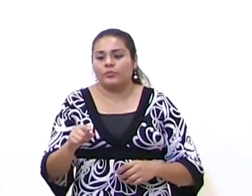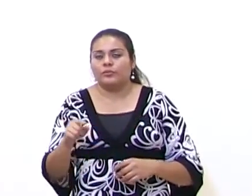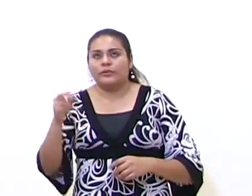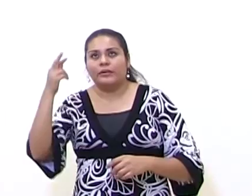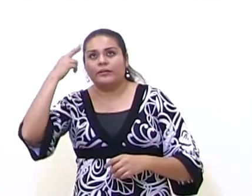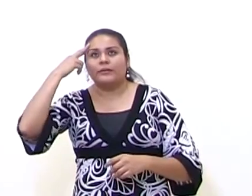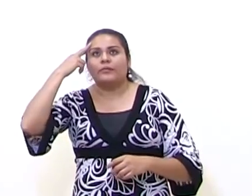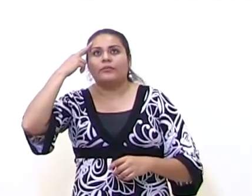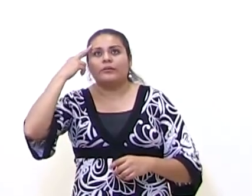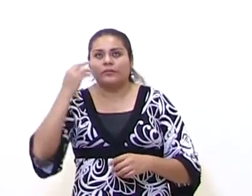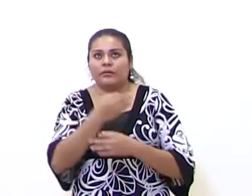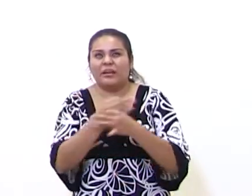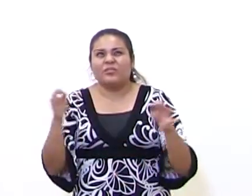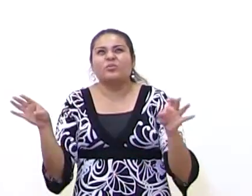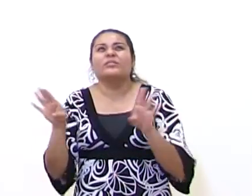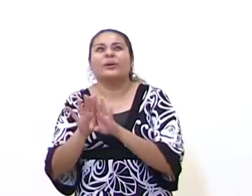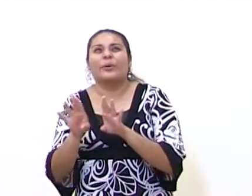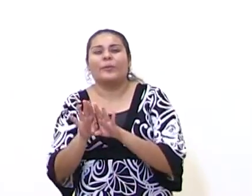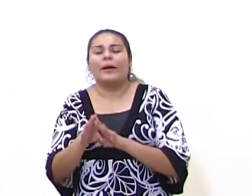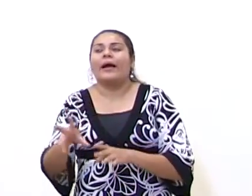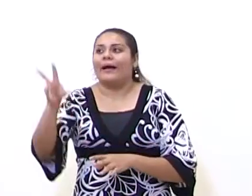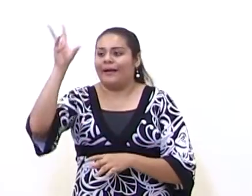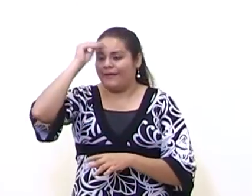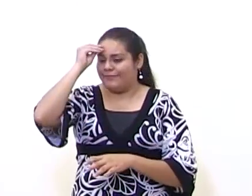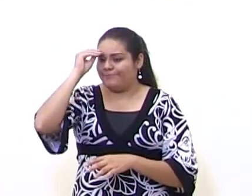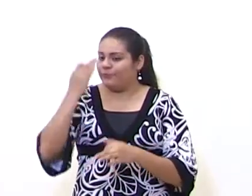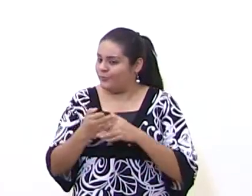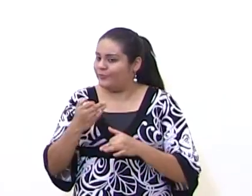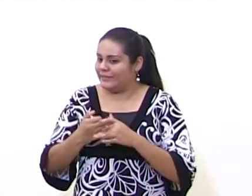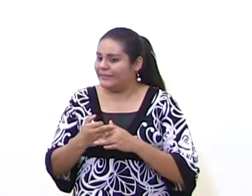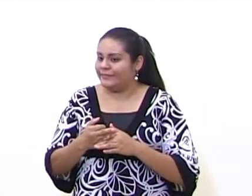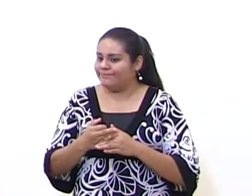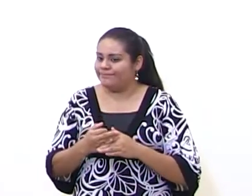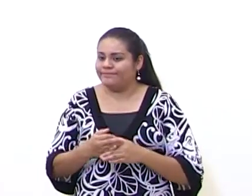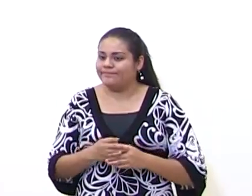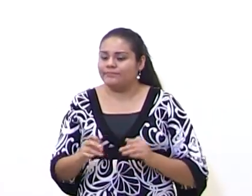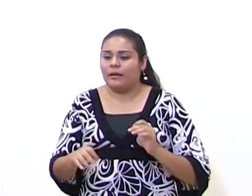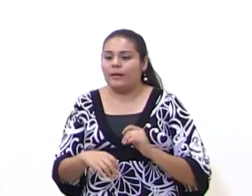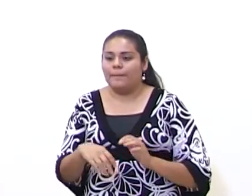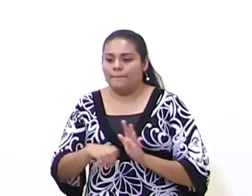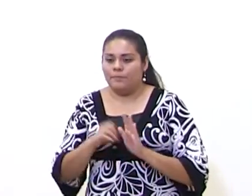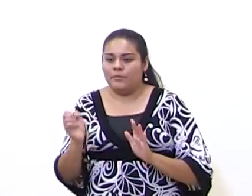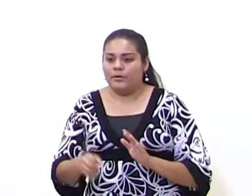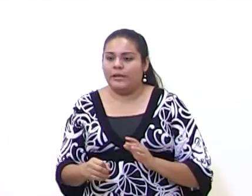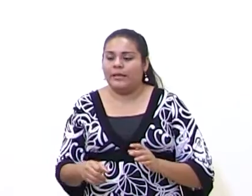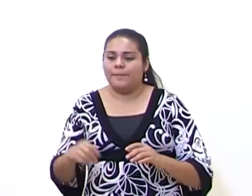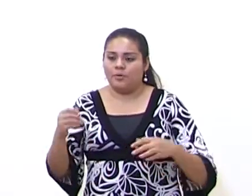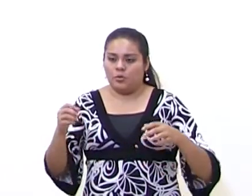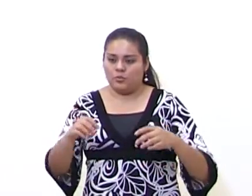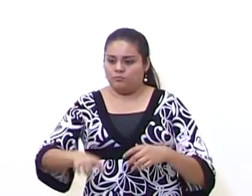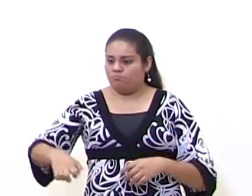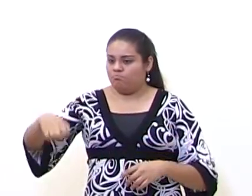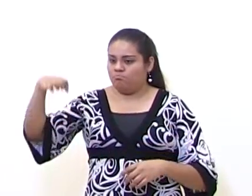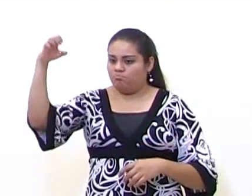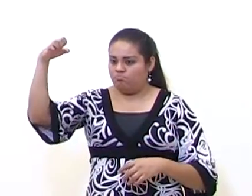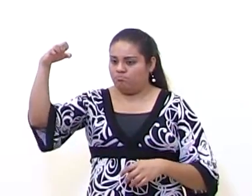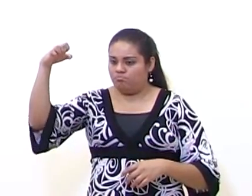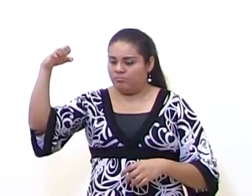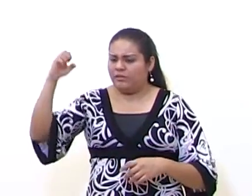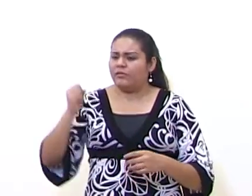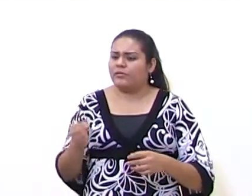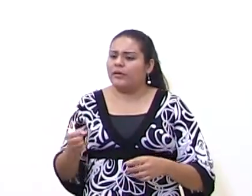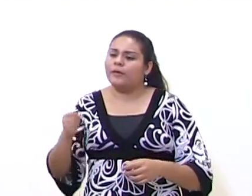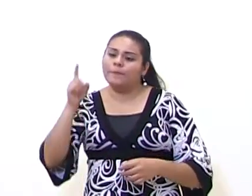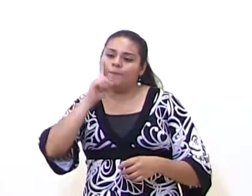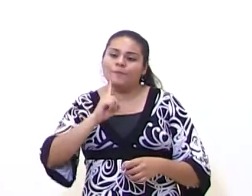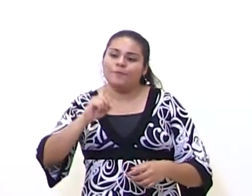que aprendas. Establecemos entonces la edad. Habíamos dicho que solamente mujeres, pueden